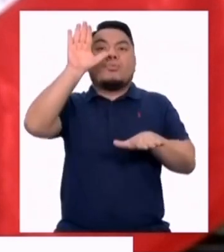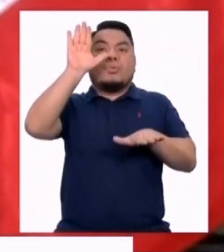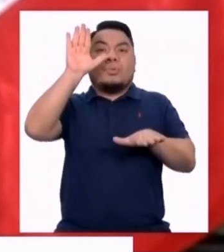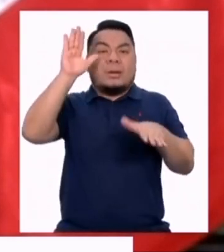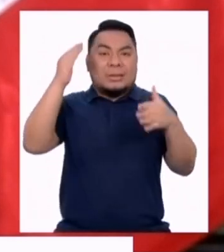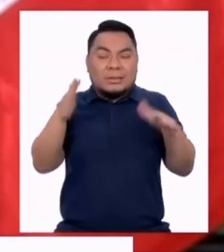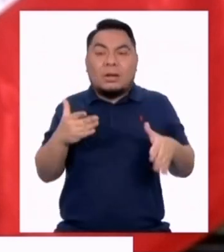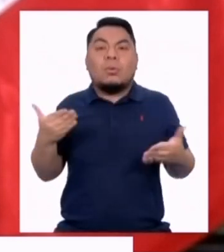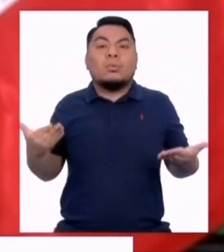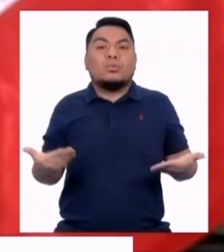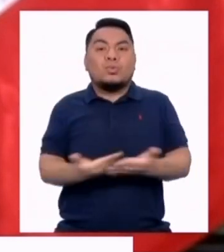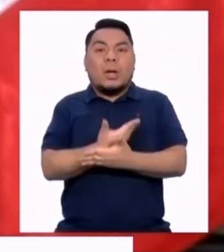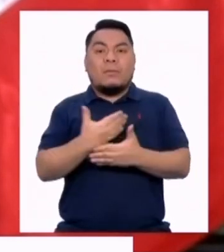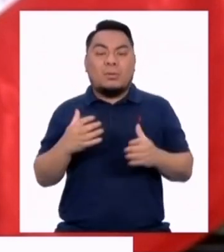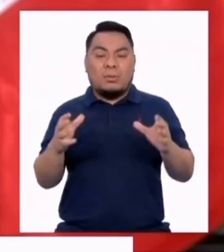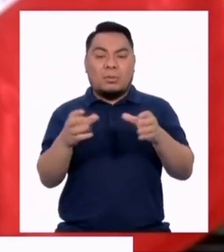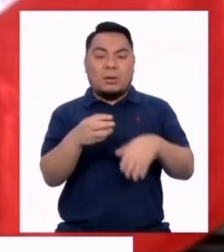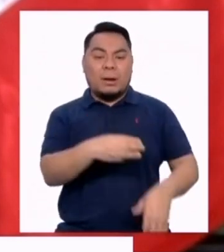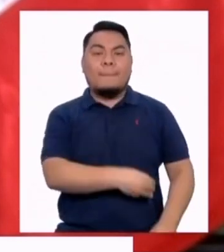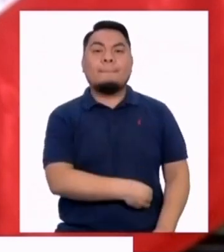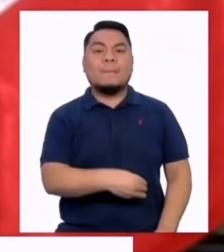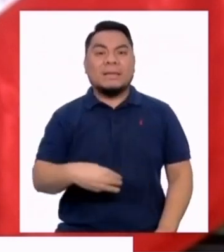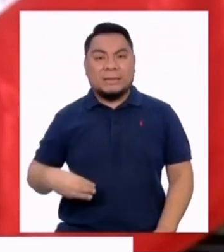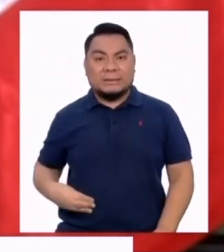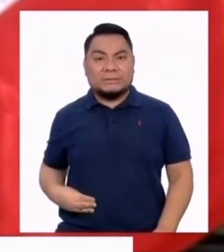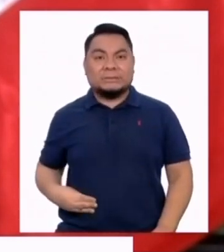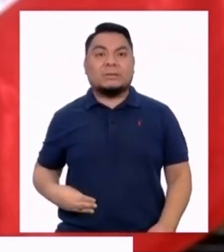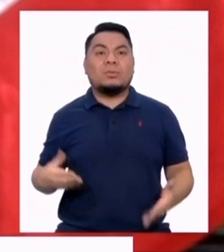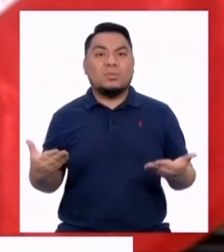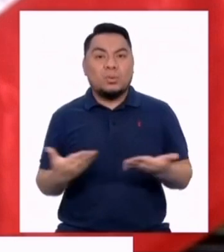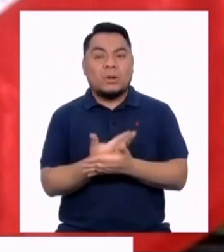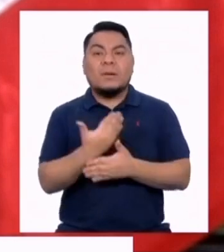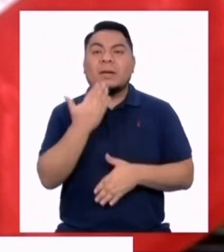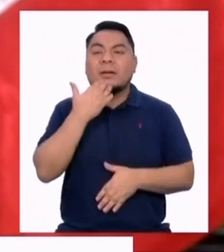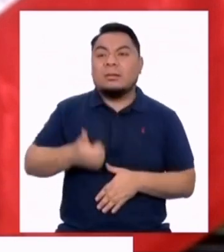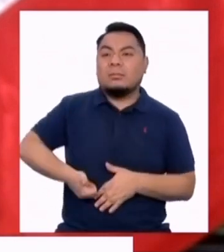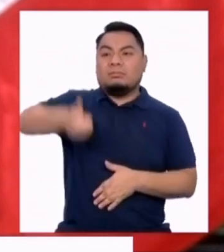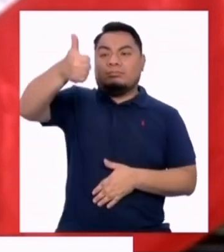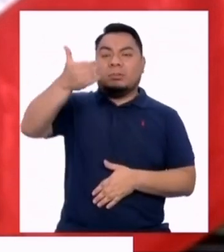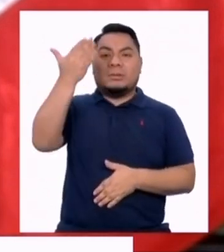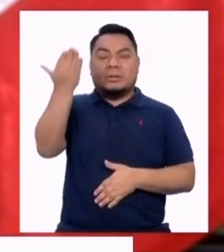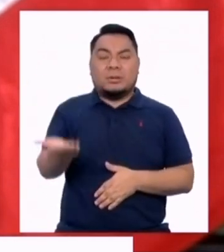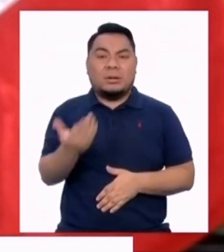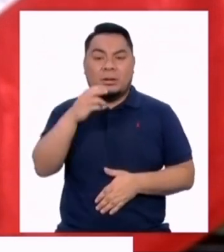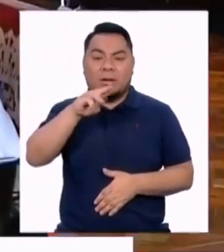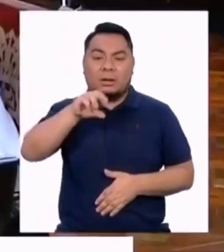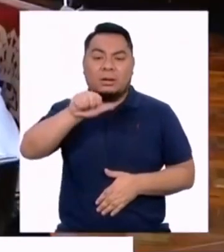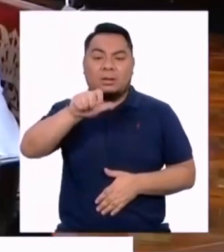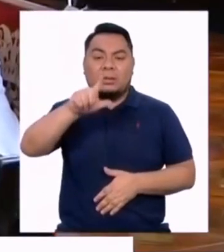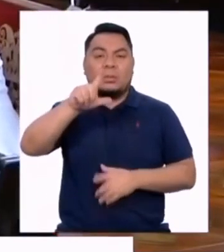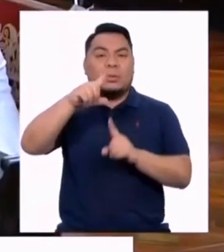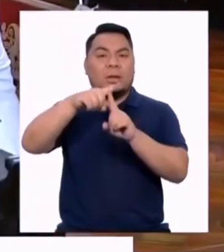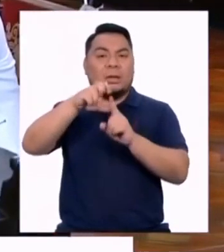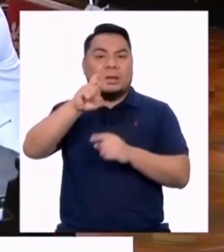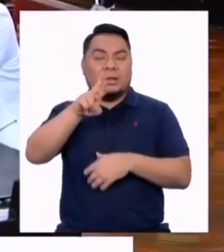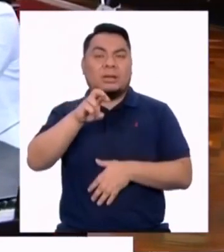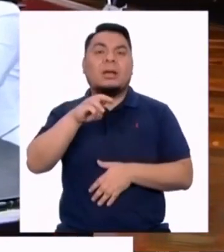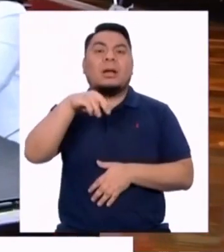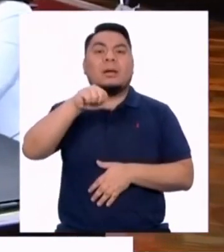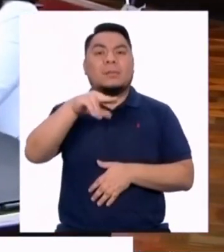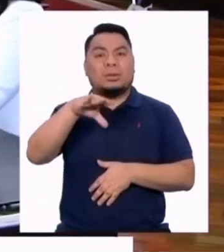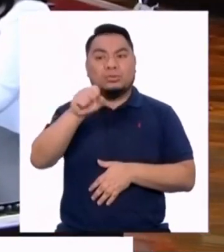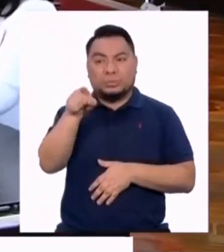encabezado por el premier walter martos una persona que con su trabajo ha demostrado